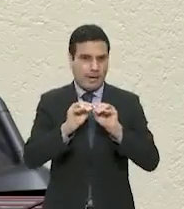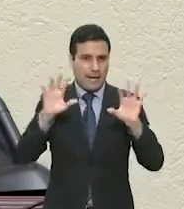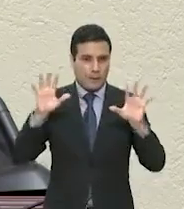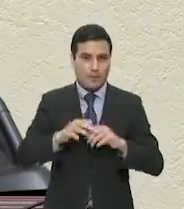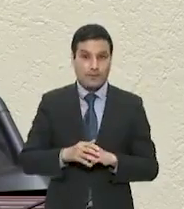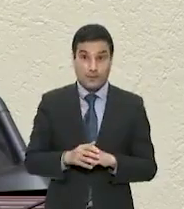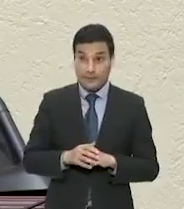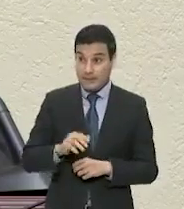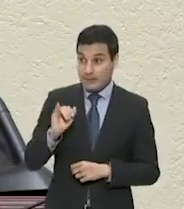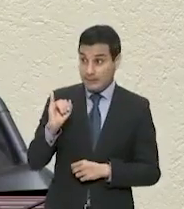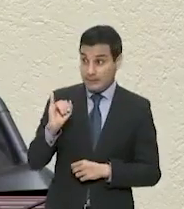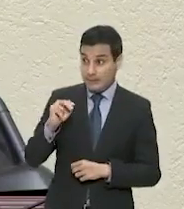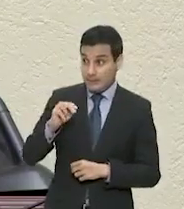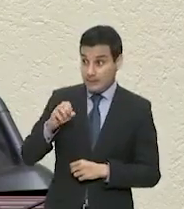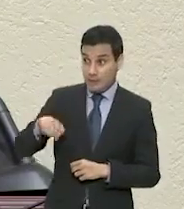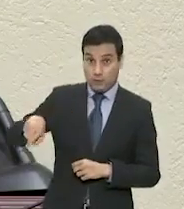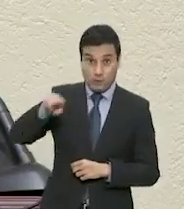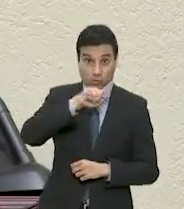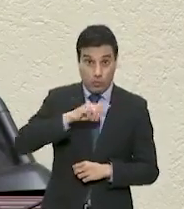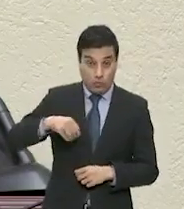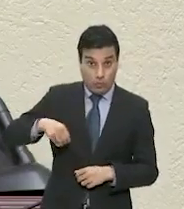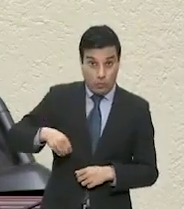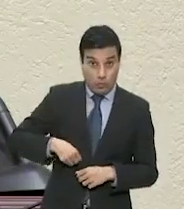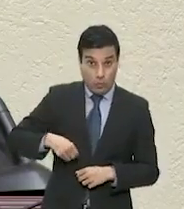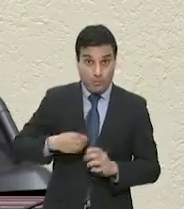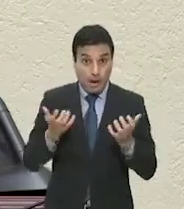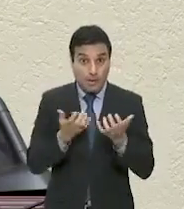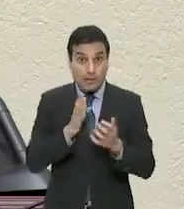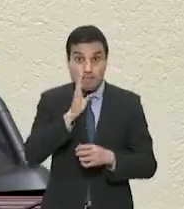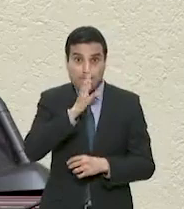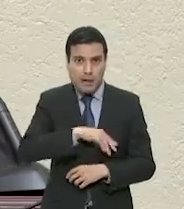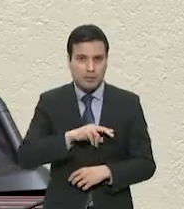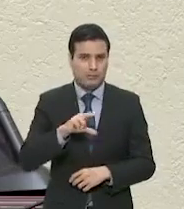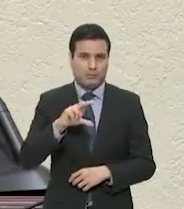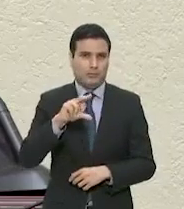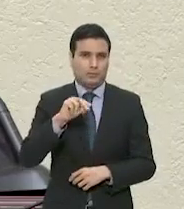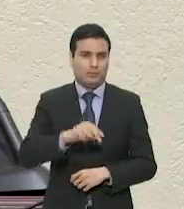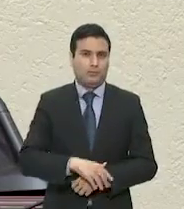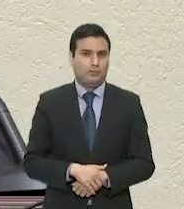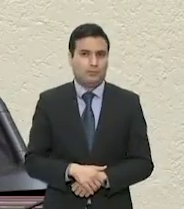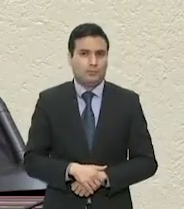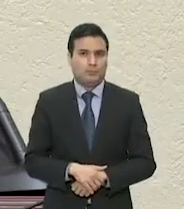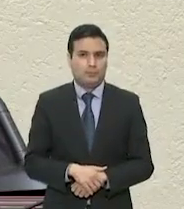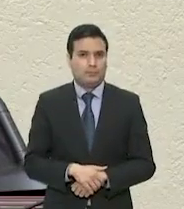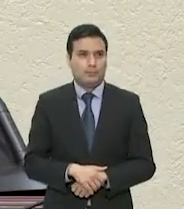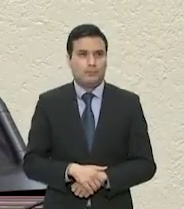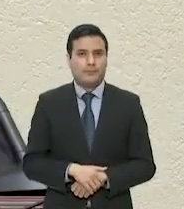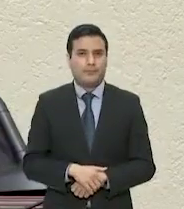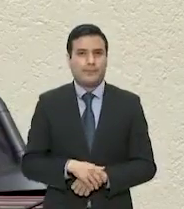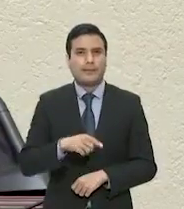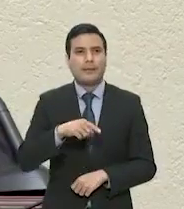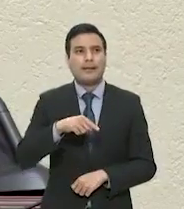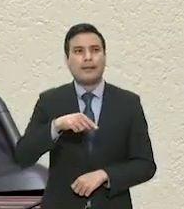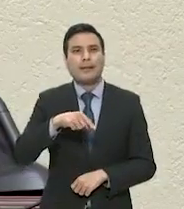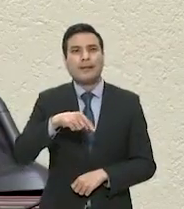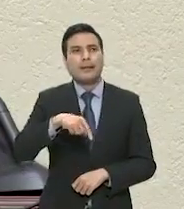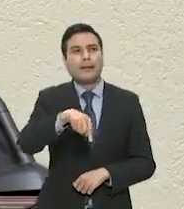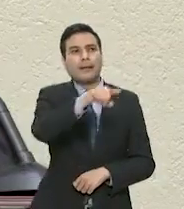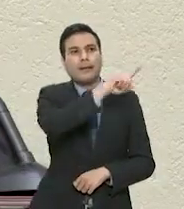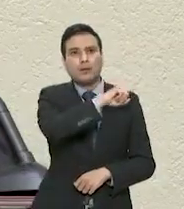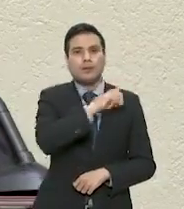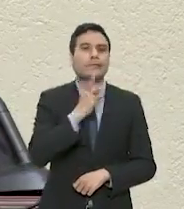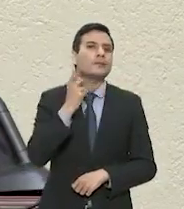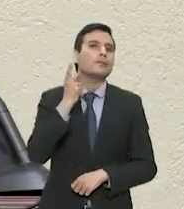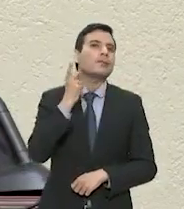ine el que puso en riesgo o que pone en riesgo la celebración de una eventual revocación de mandato sino quienes tomaron la decisión política de negar